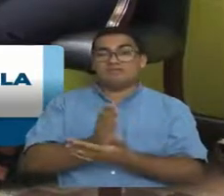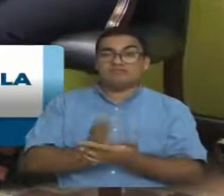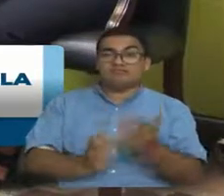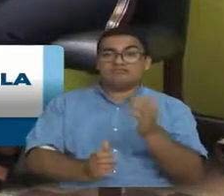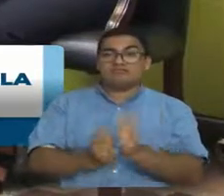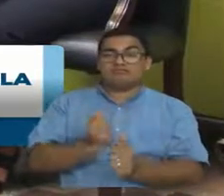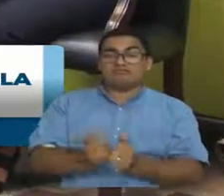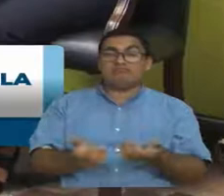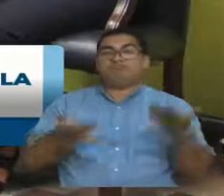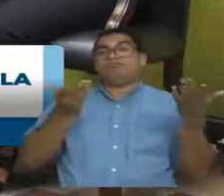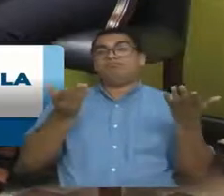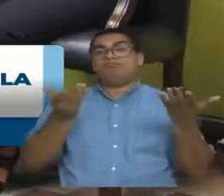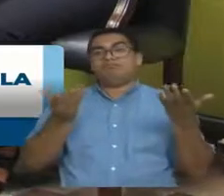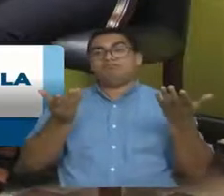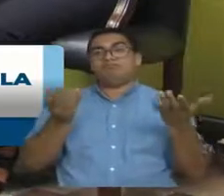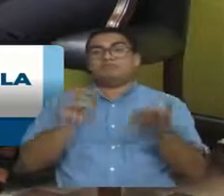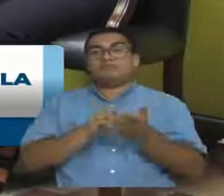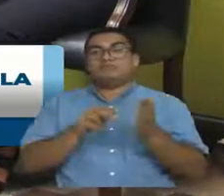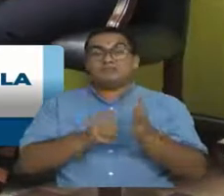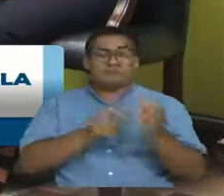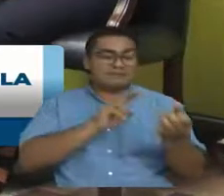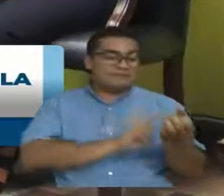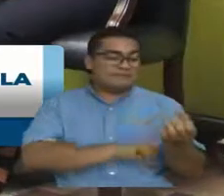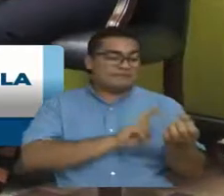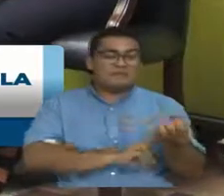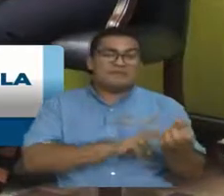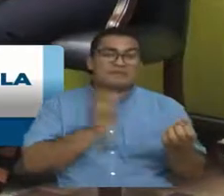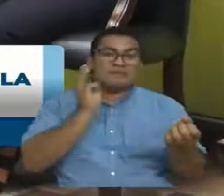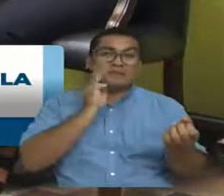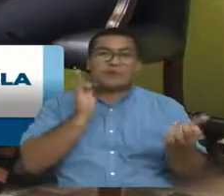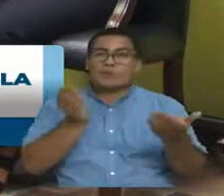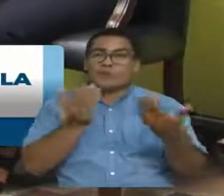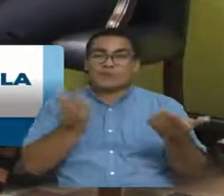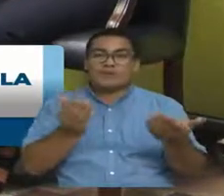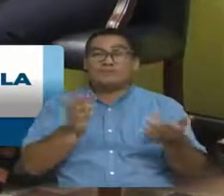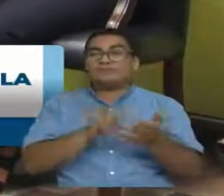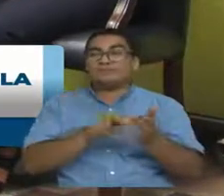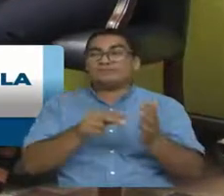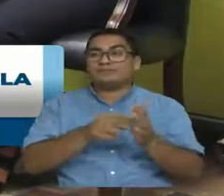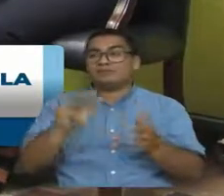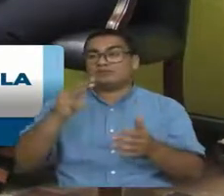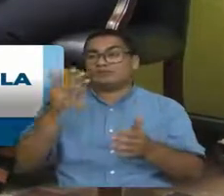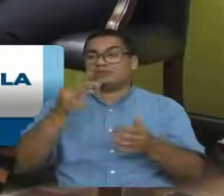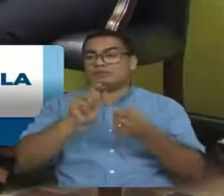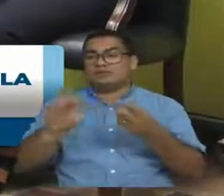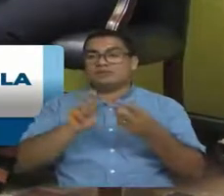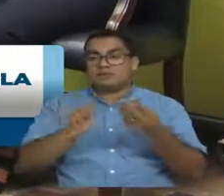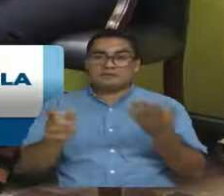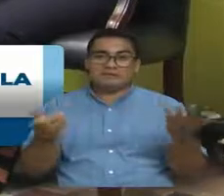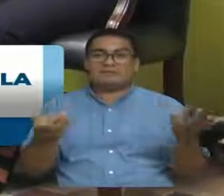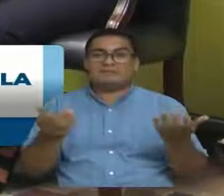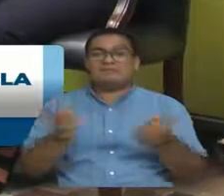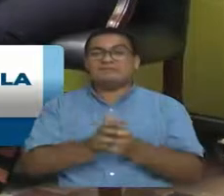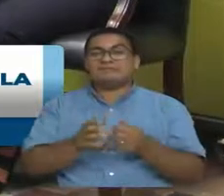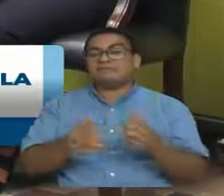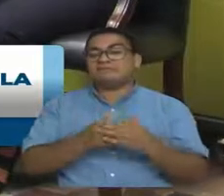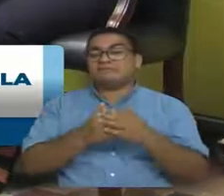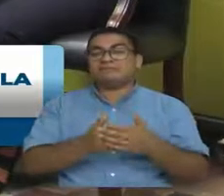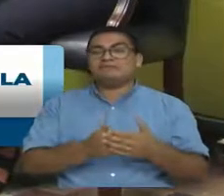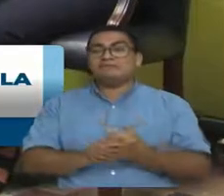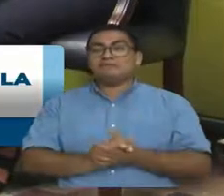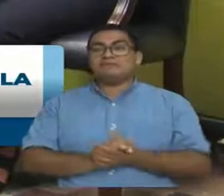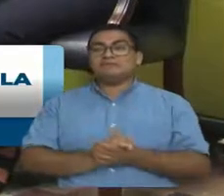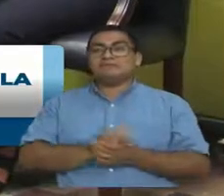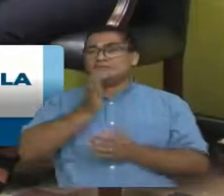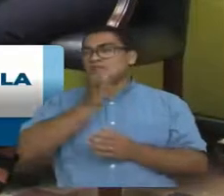en el caso la falta de vitamina que se tome la madre durante los nueve meses y en el embarazo si en el embarazo en